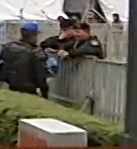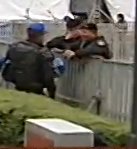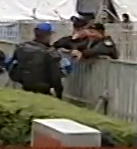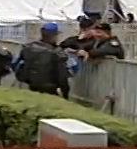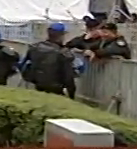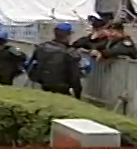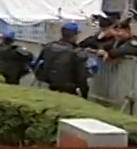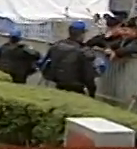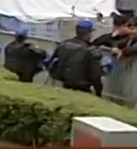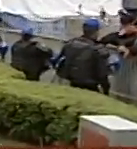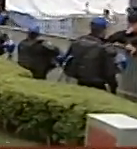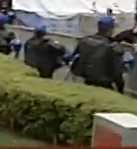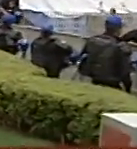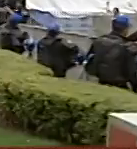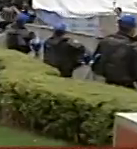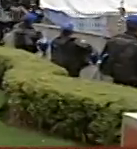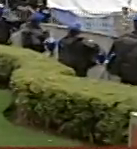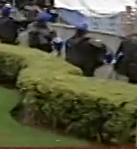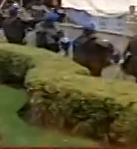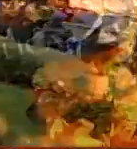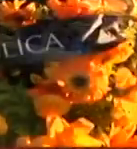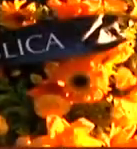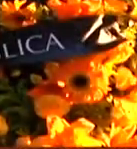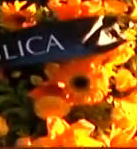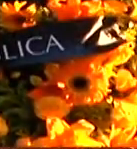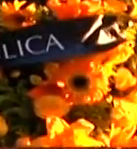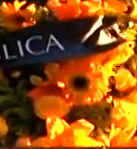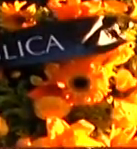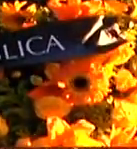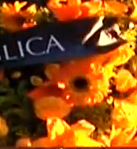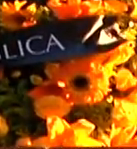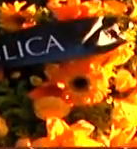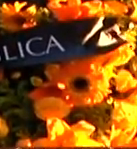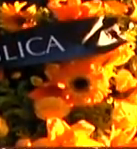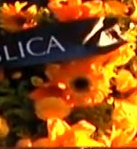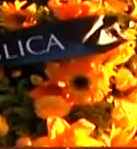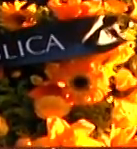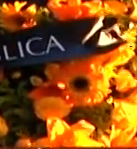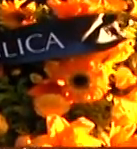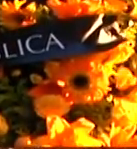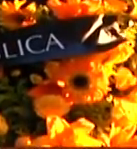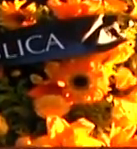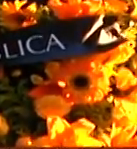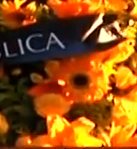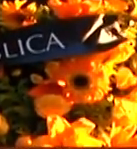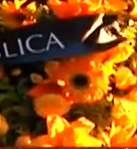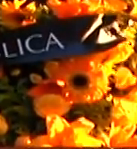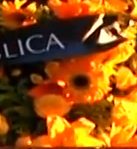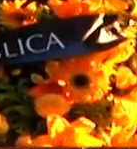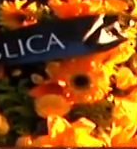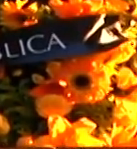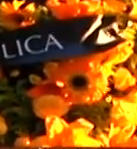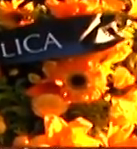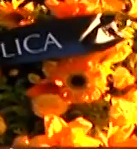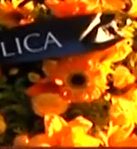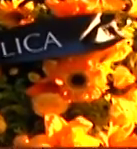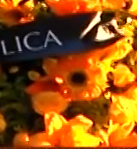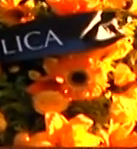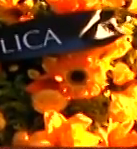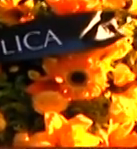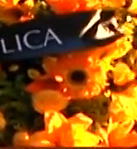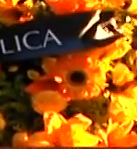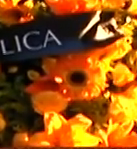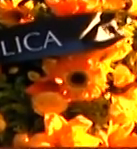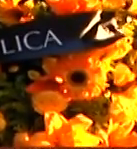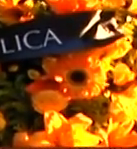del Palacio de Bellas Artes en memoria de Juan Gabriel. En su mensaje, el funcionario dijo que el Divo de Juárez es heredero de las